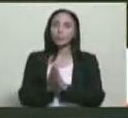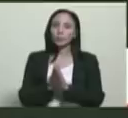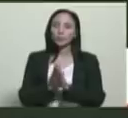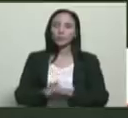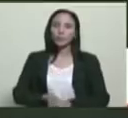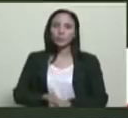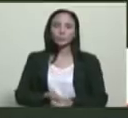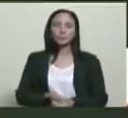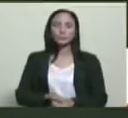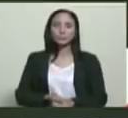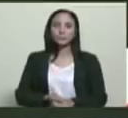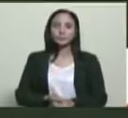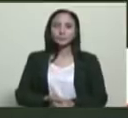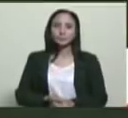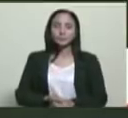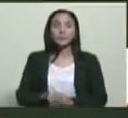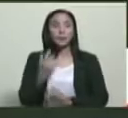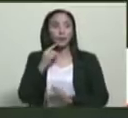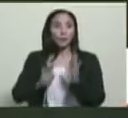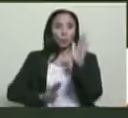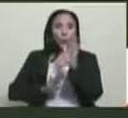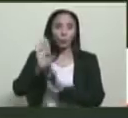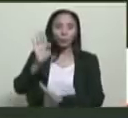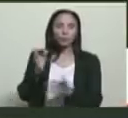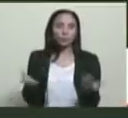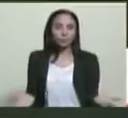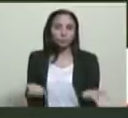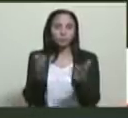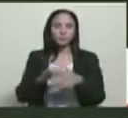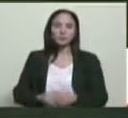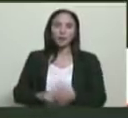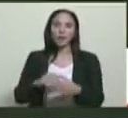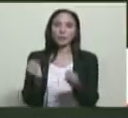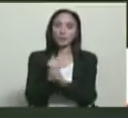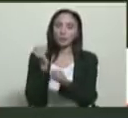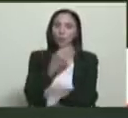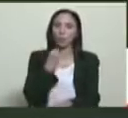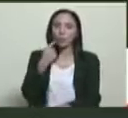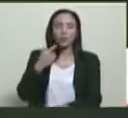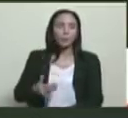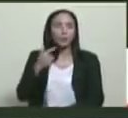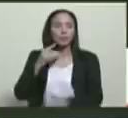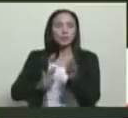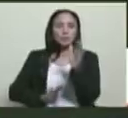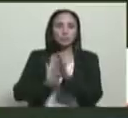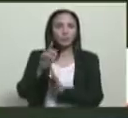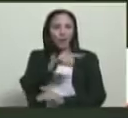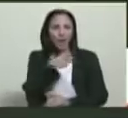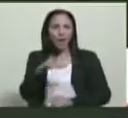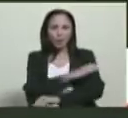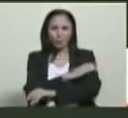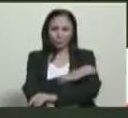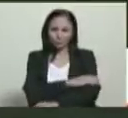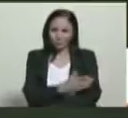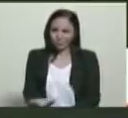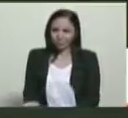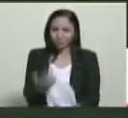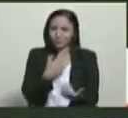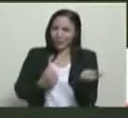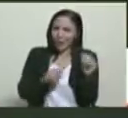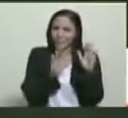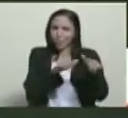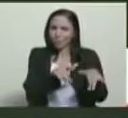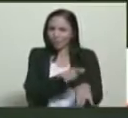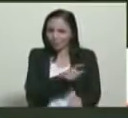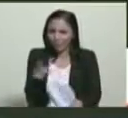en la vida y el desarrollo de la misión Chamba Juvenil. ¿Ustedes creen que un gobierno de derecha tendría una misión como Chamba